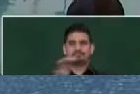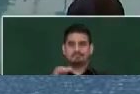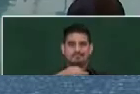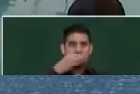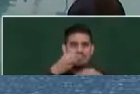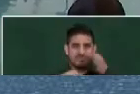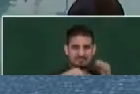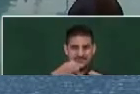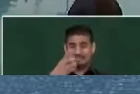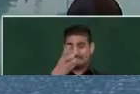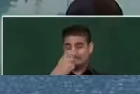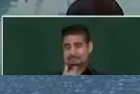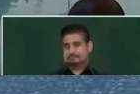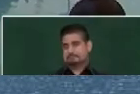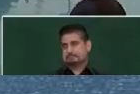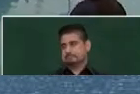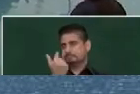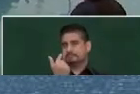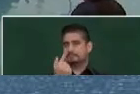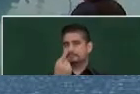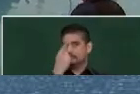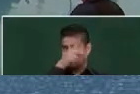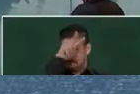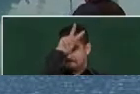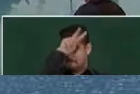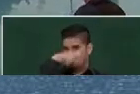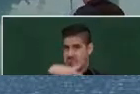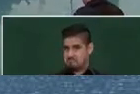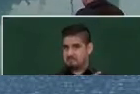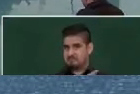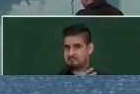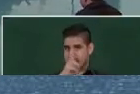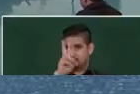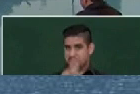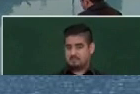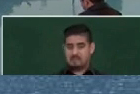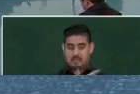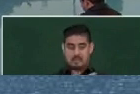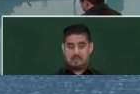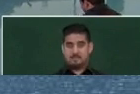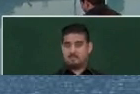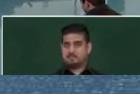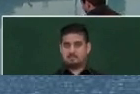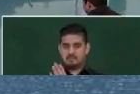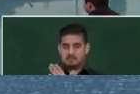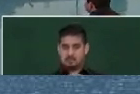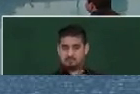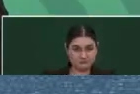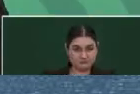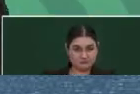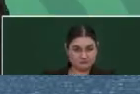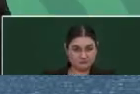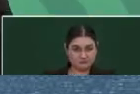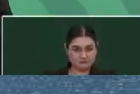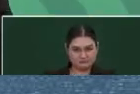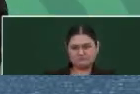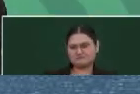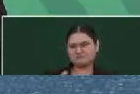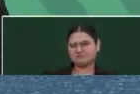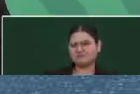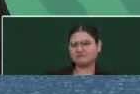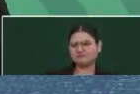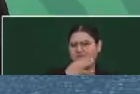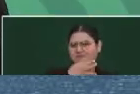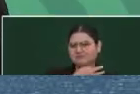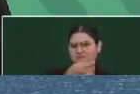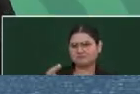ahora, entregar la presidencia. Hay algunas reacciones ya en el sector político en México, sobre todo el